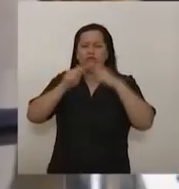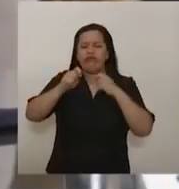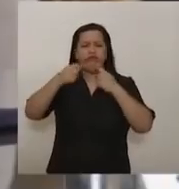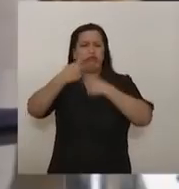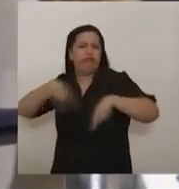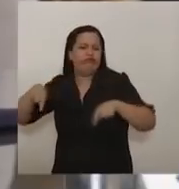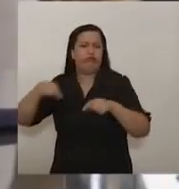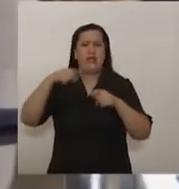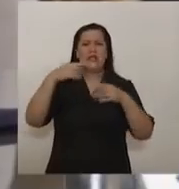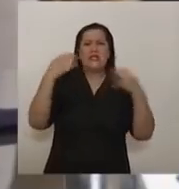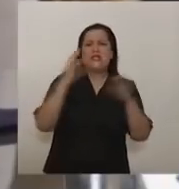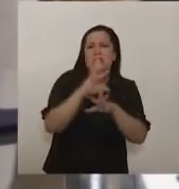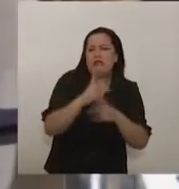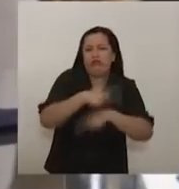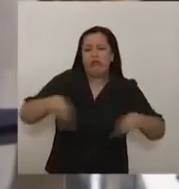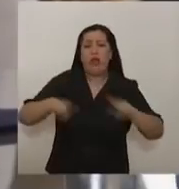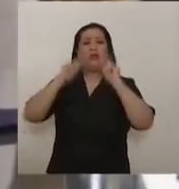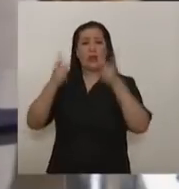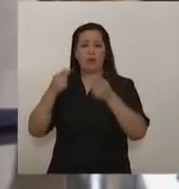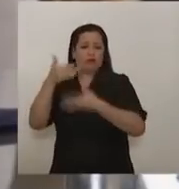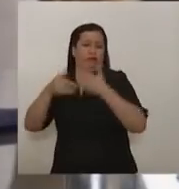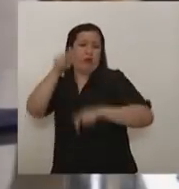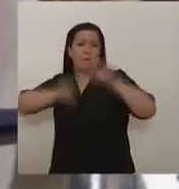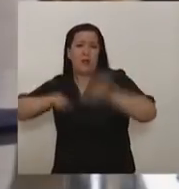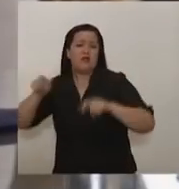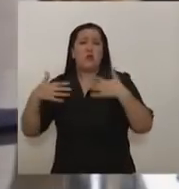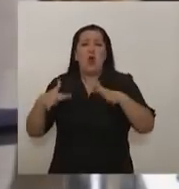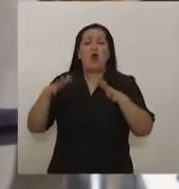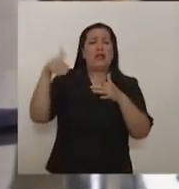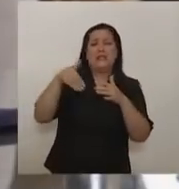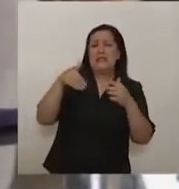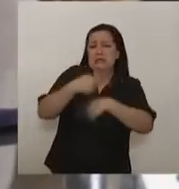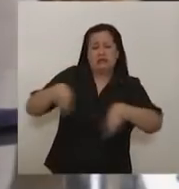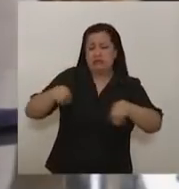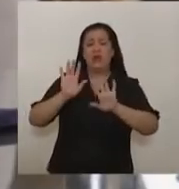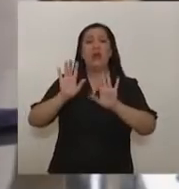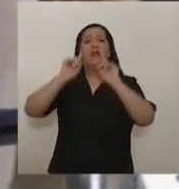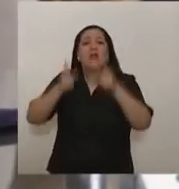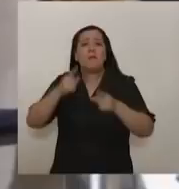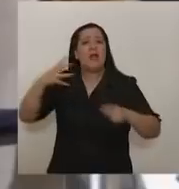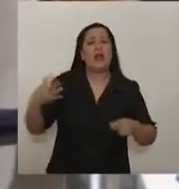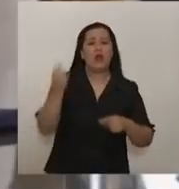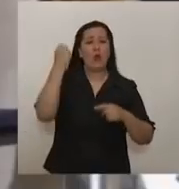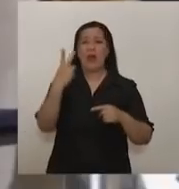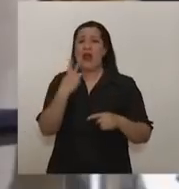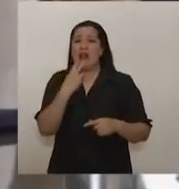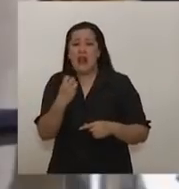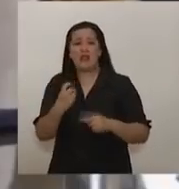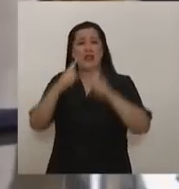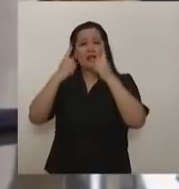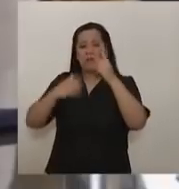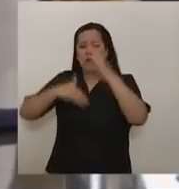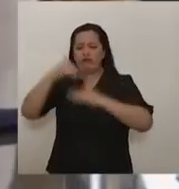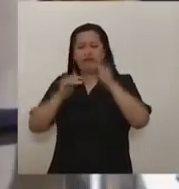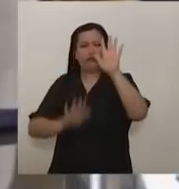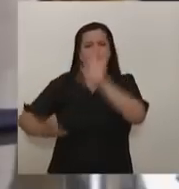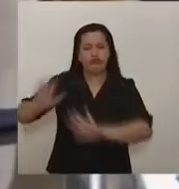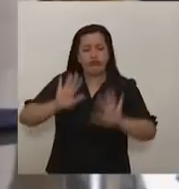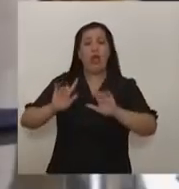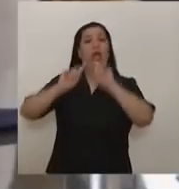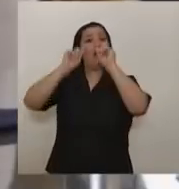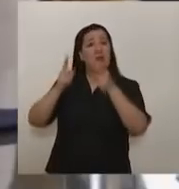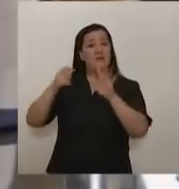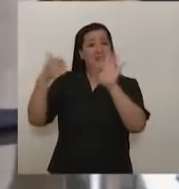inseguridad, impulsar el desarrollo humano más allá de la asistencia, recuperar nuestra energía y nuestra infraestructura